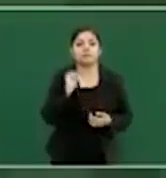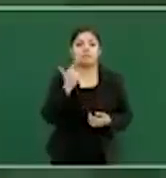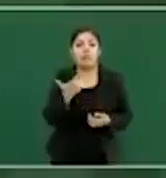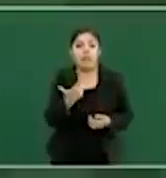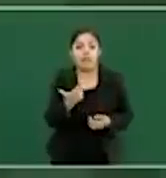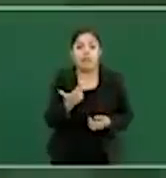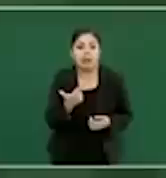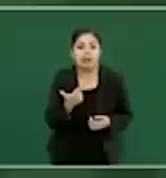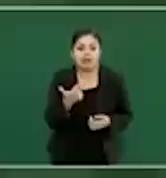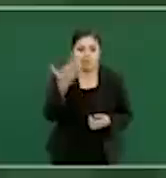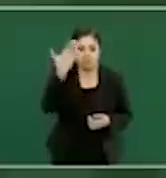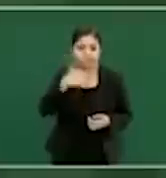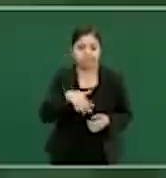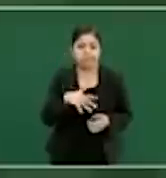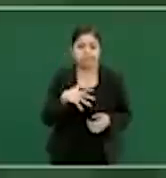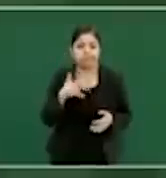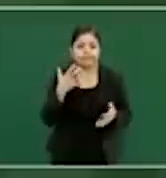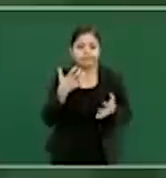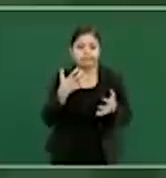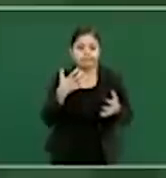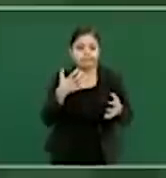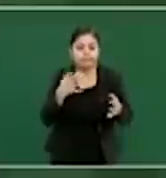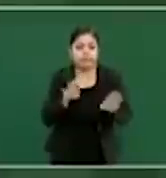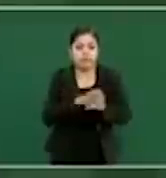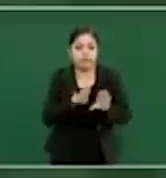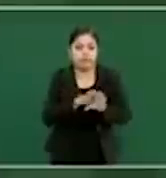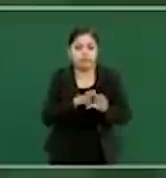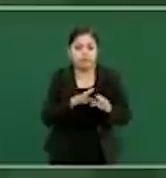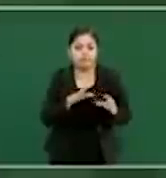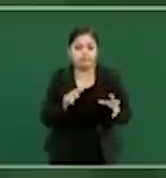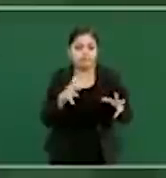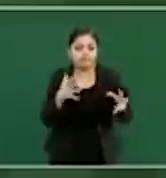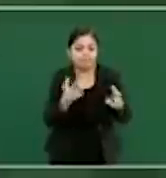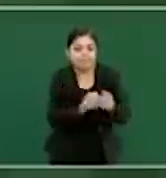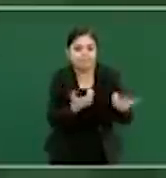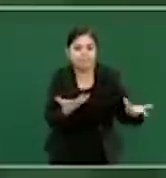desgracia, porque ya hay